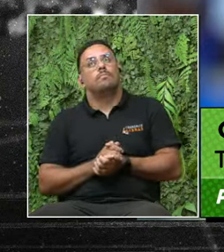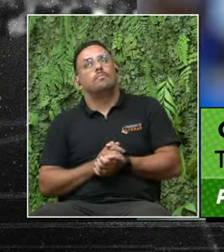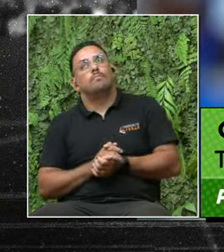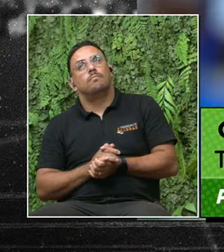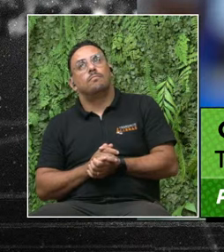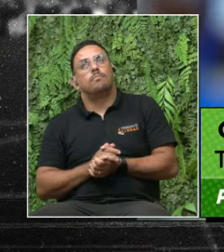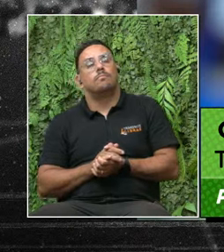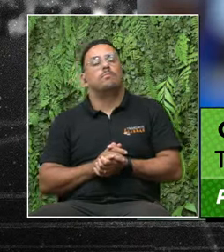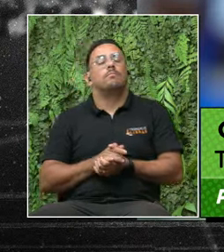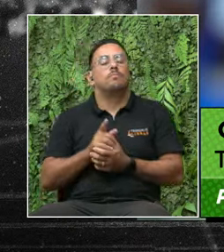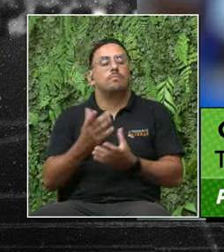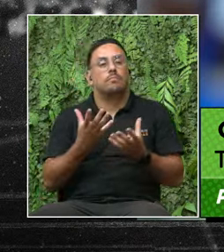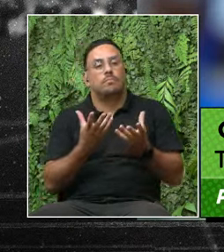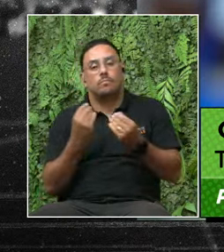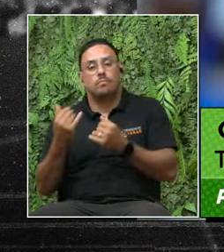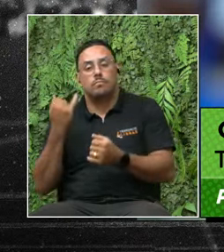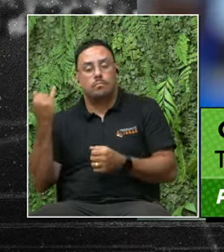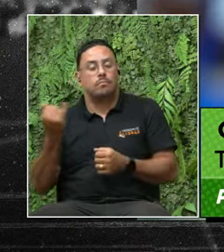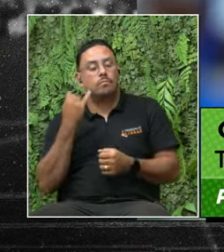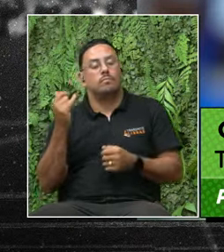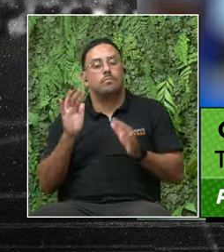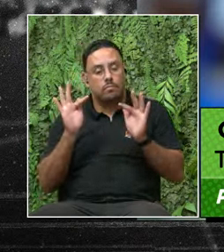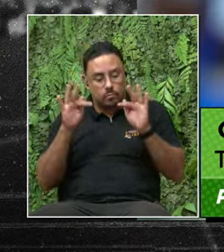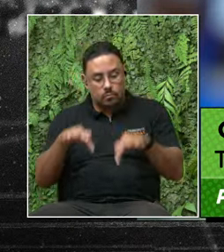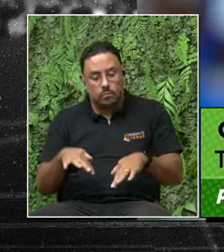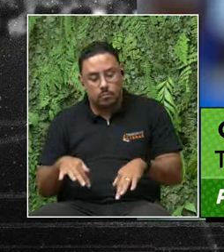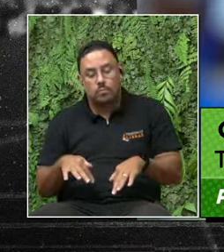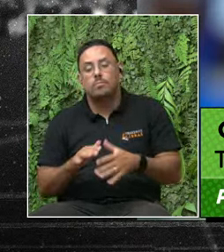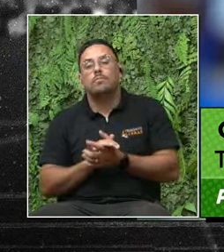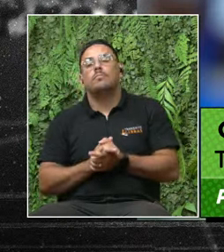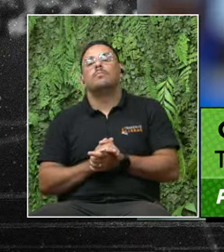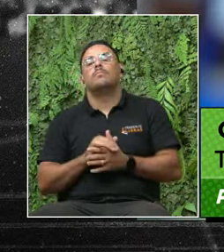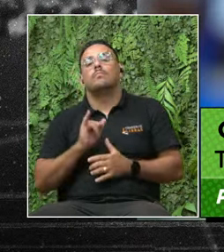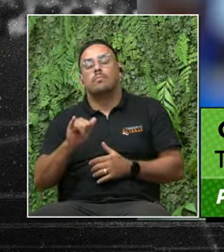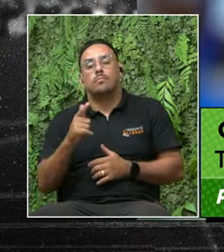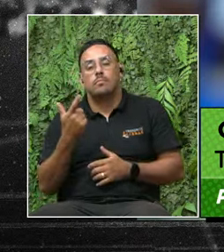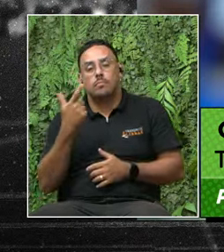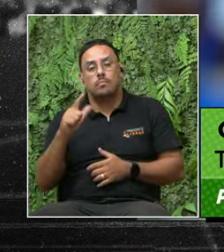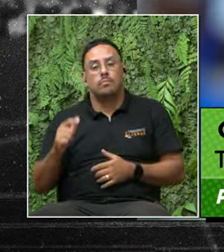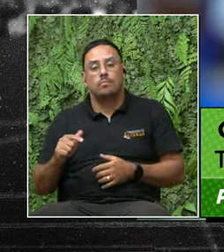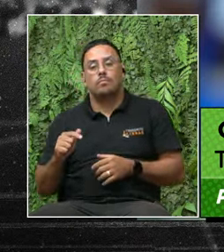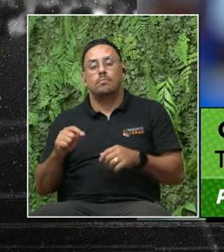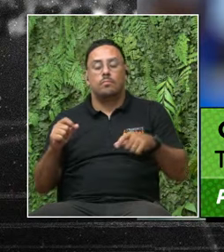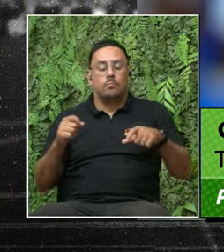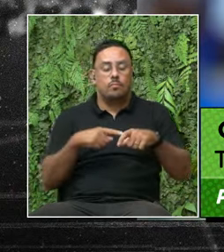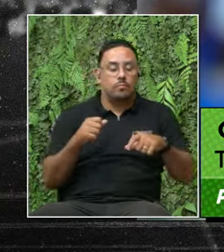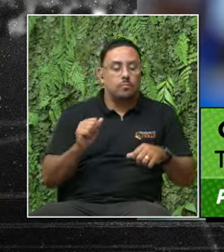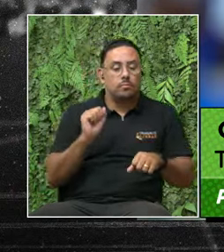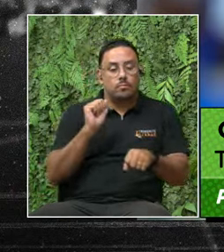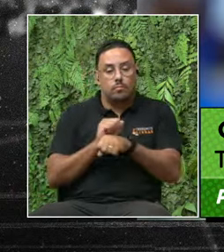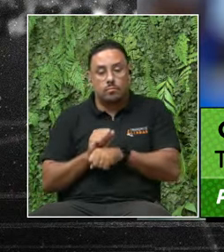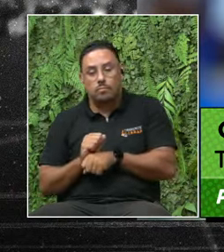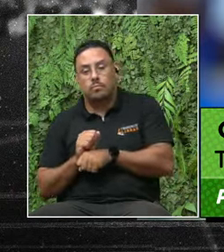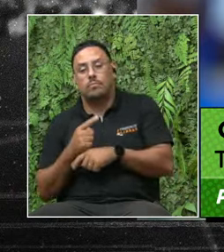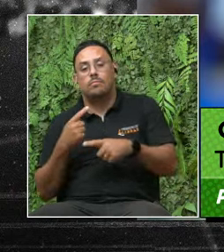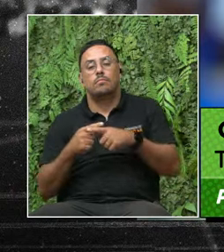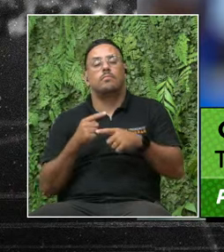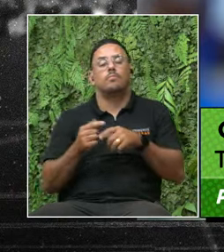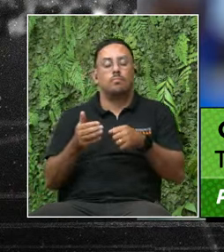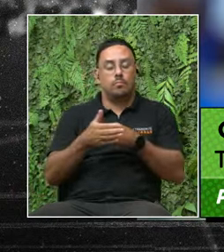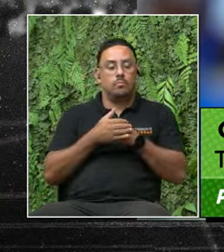ofens era importante finalizar ataques Sia err